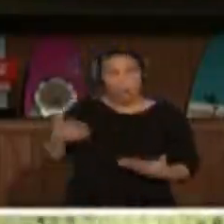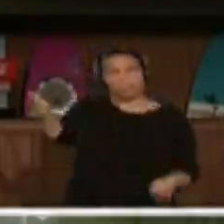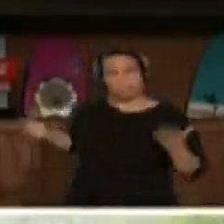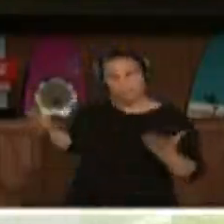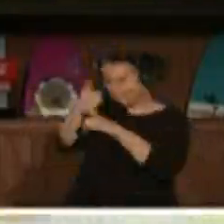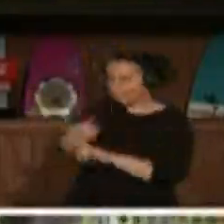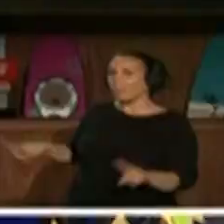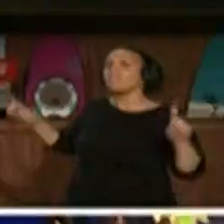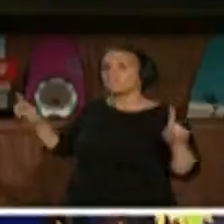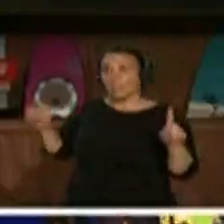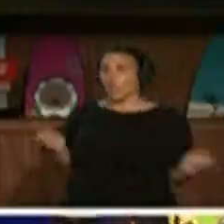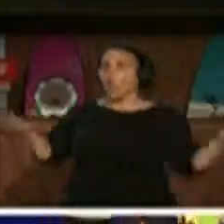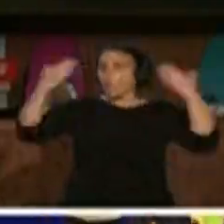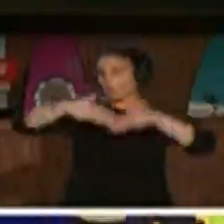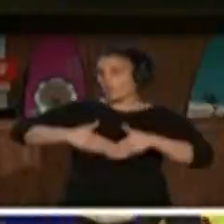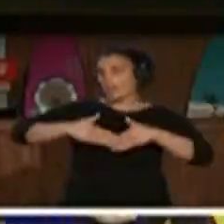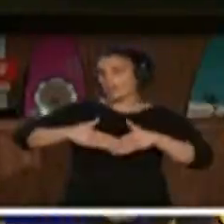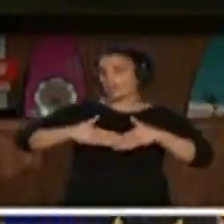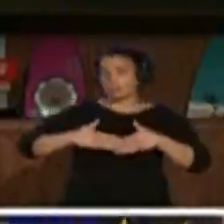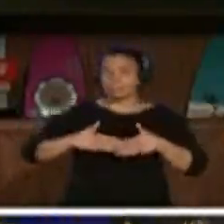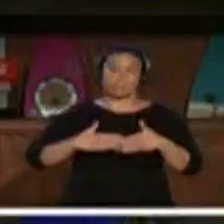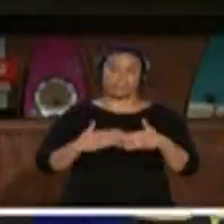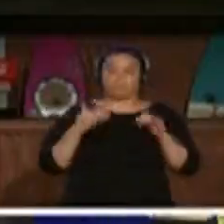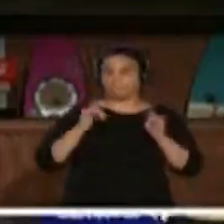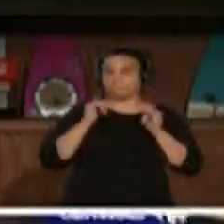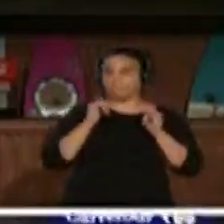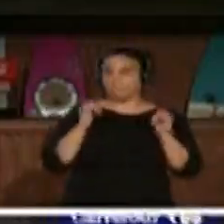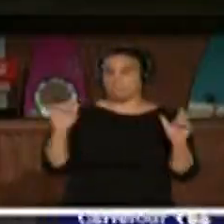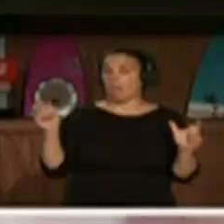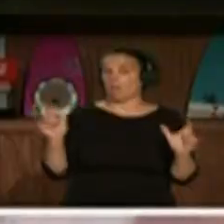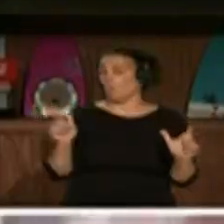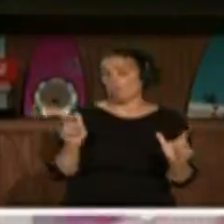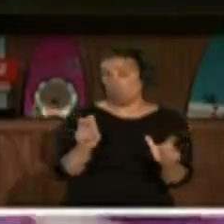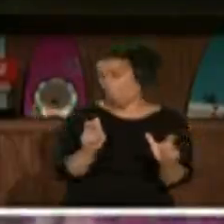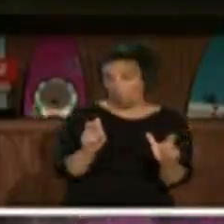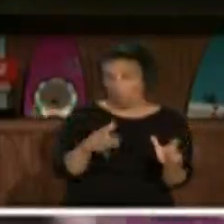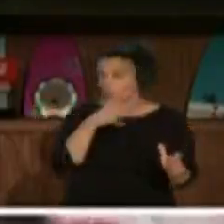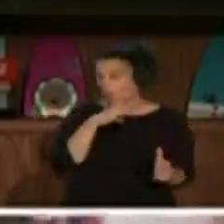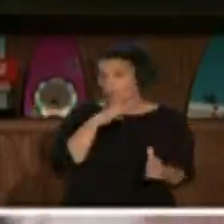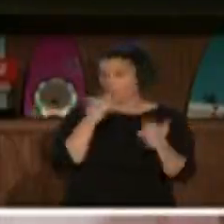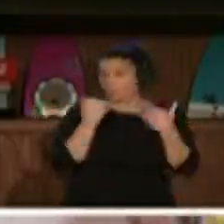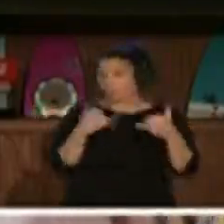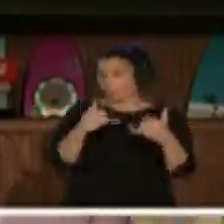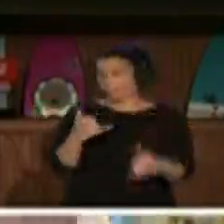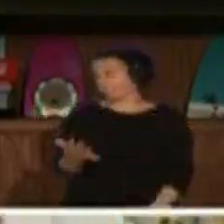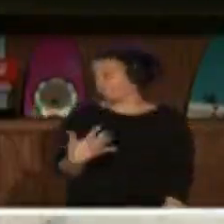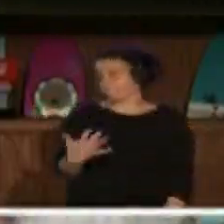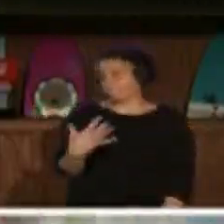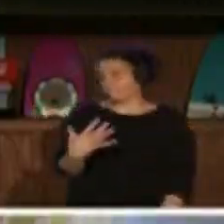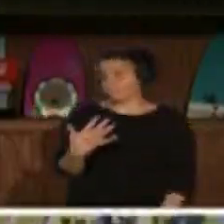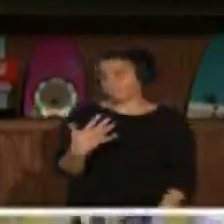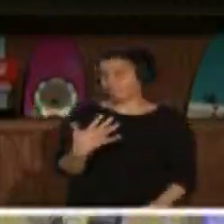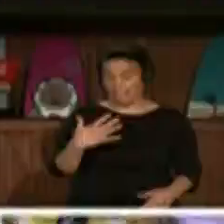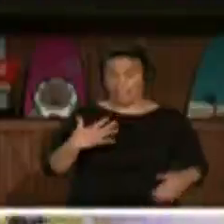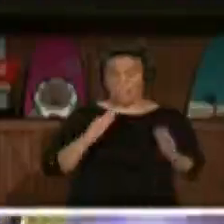y ya ves que por la noche sale menos cada año. La verdad no está la fiesta, para que el chapán de corte. San